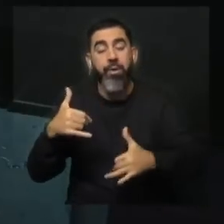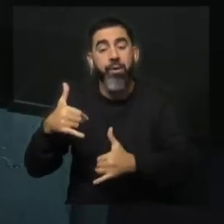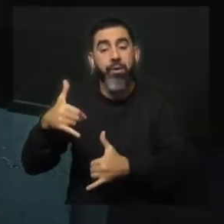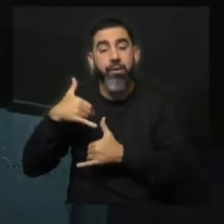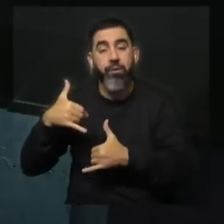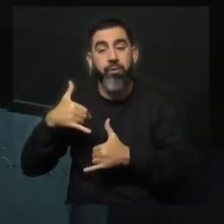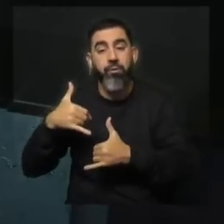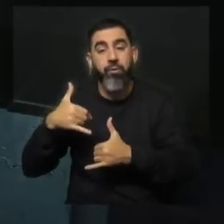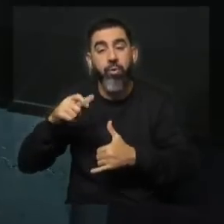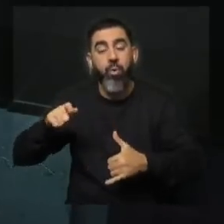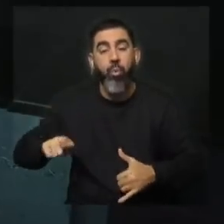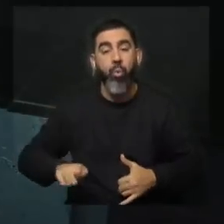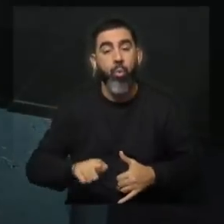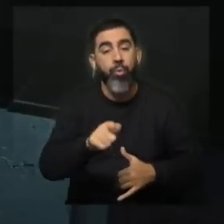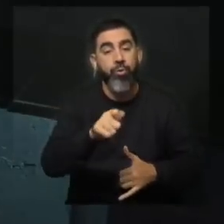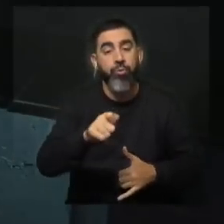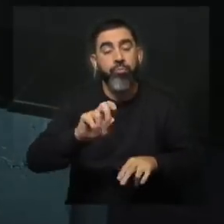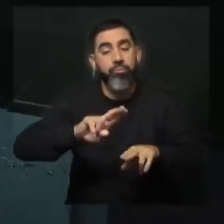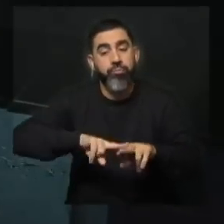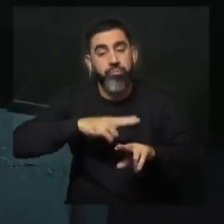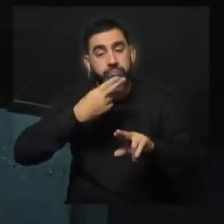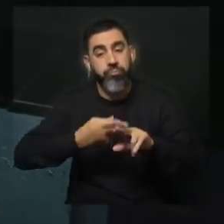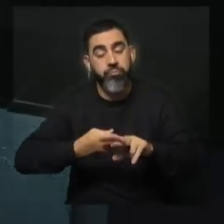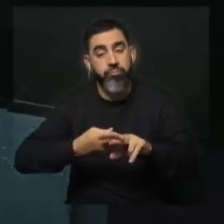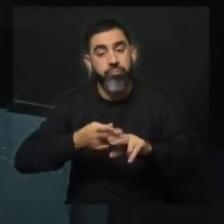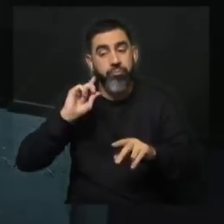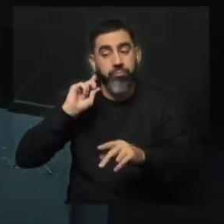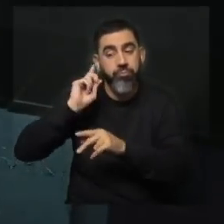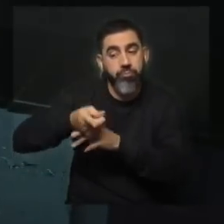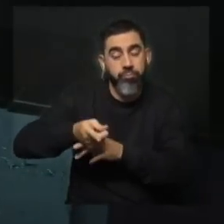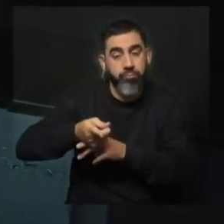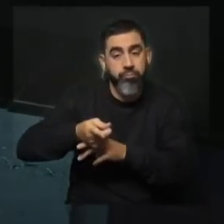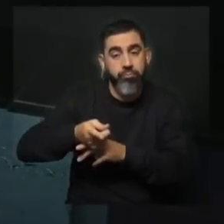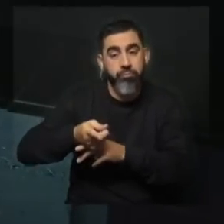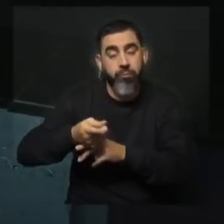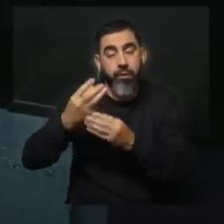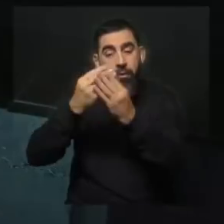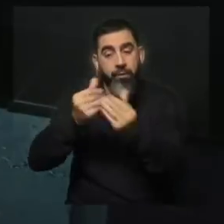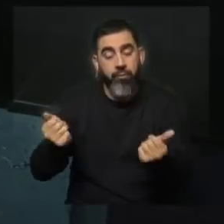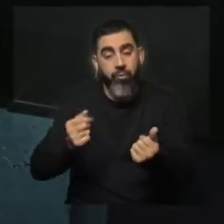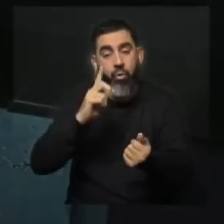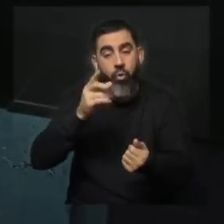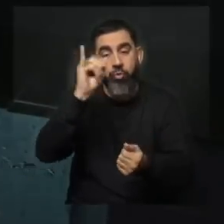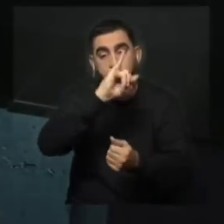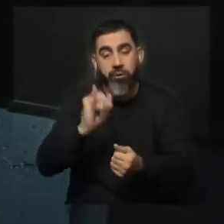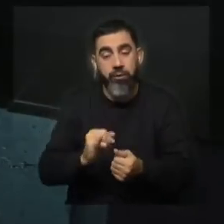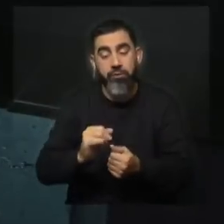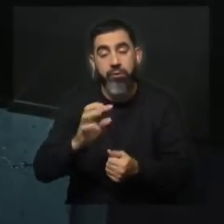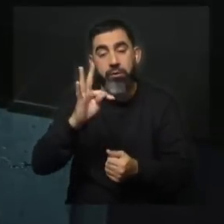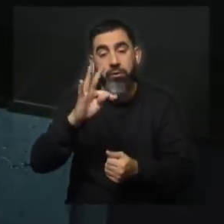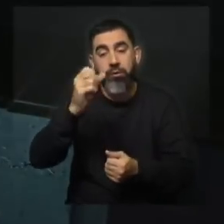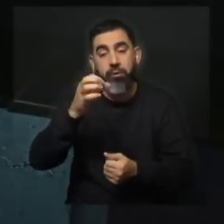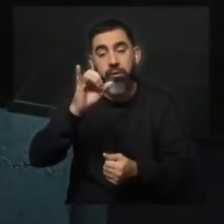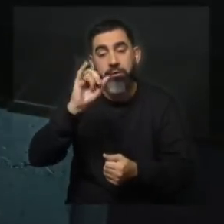defensa que inicie juicios de repetición contra los condenados por las desapariciones de Luis Eduardo González y